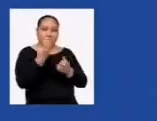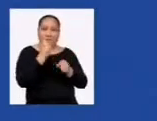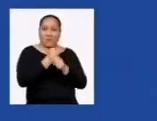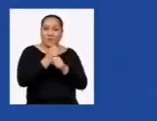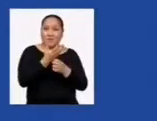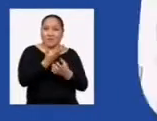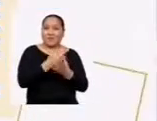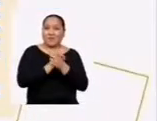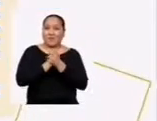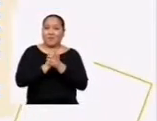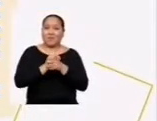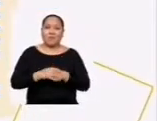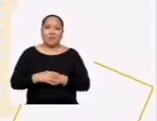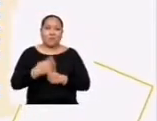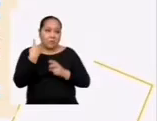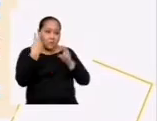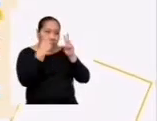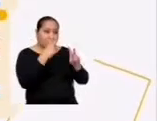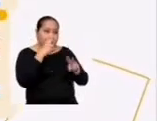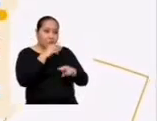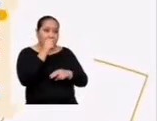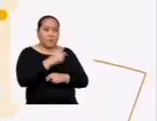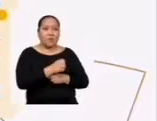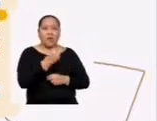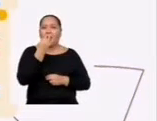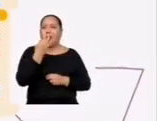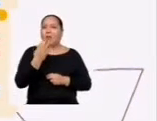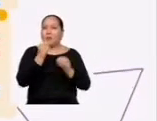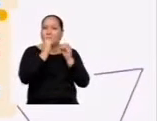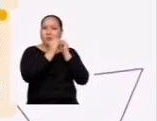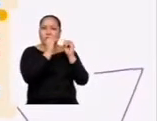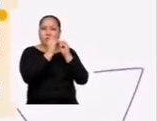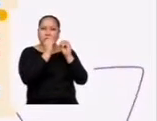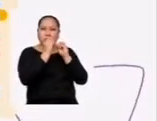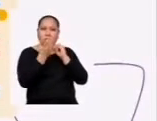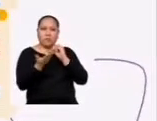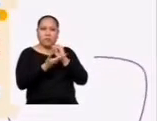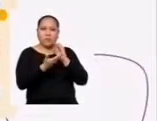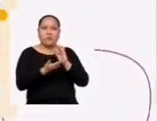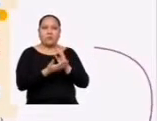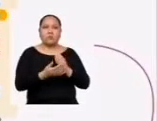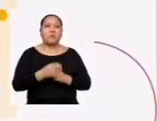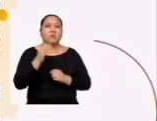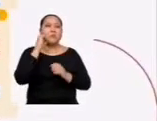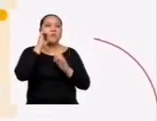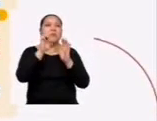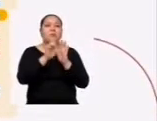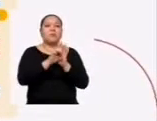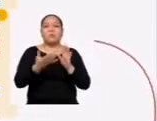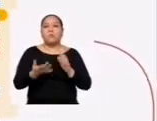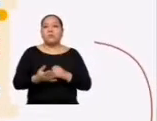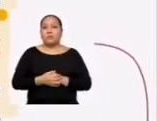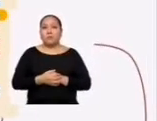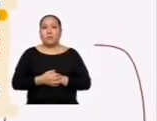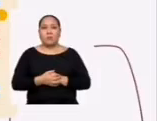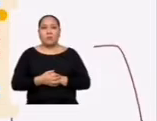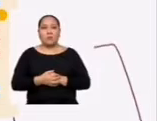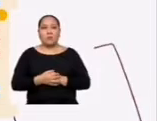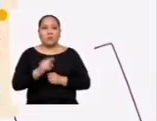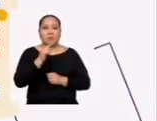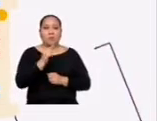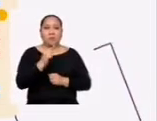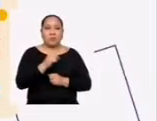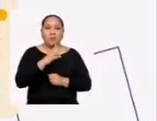amigo. Como se ve en pantalla, hay algunas correcciones sugeridas. Por ejemplo, evitar el tuteo y